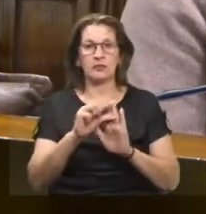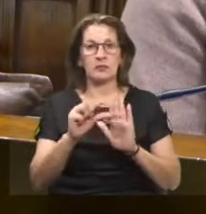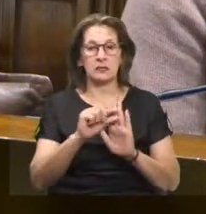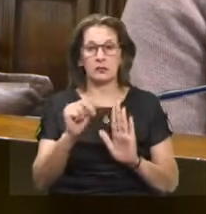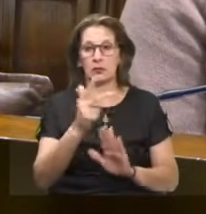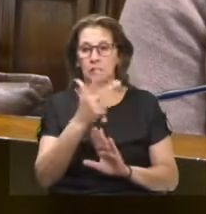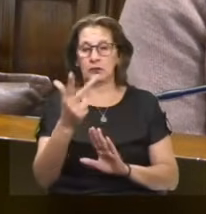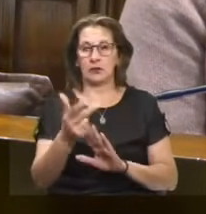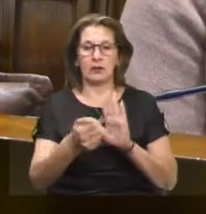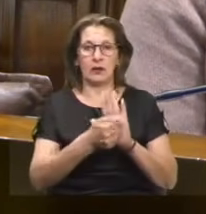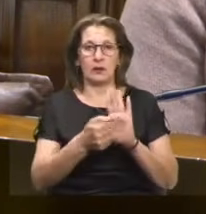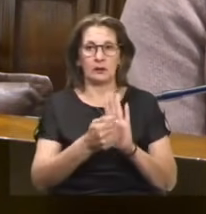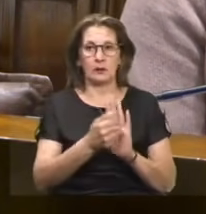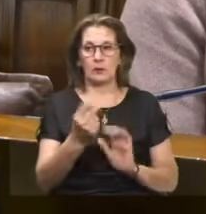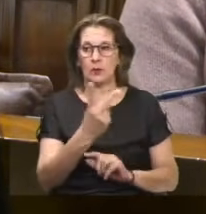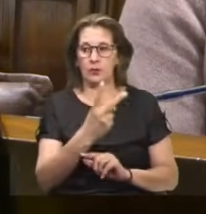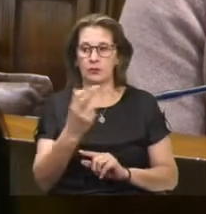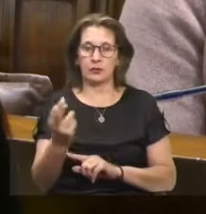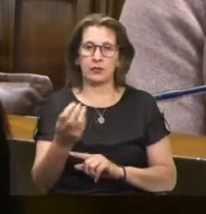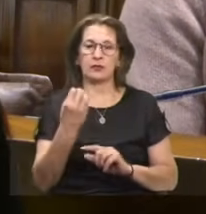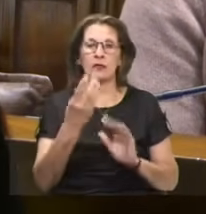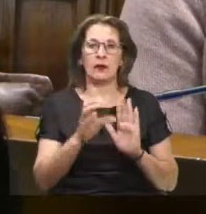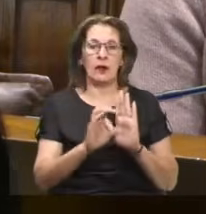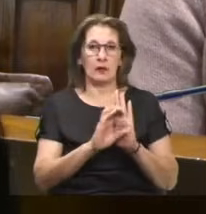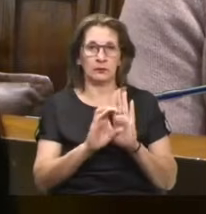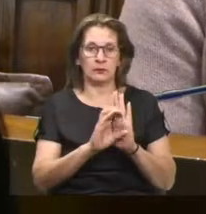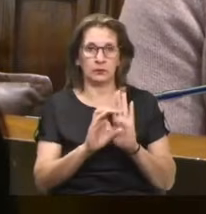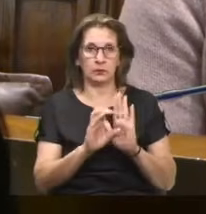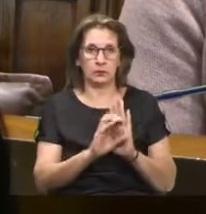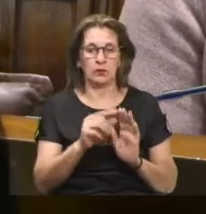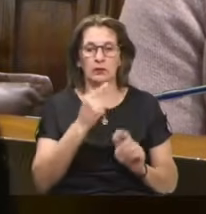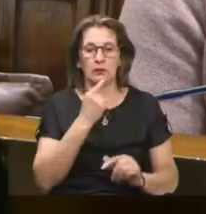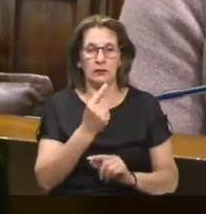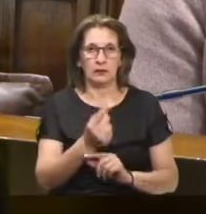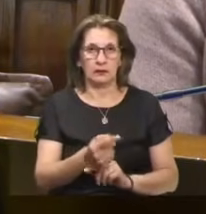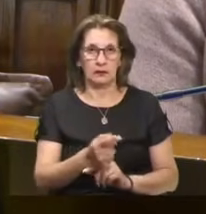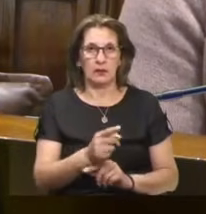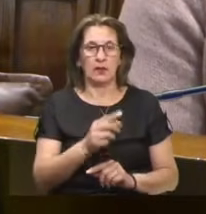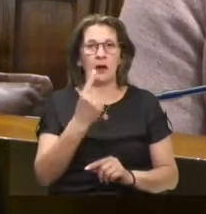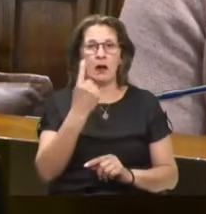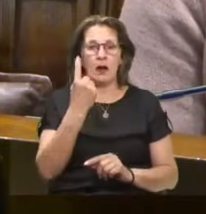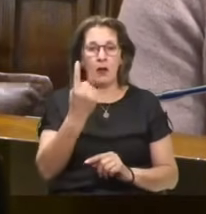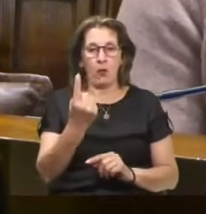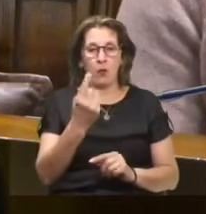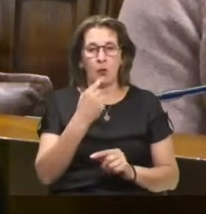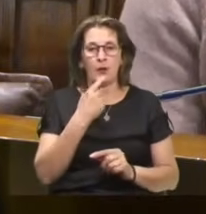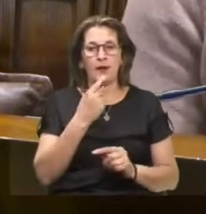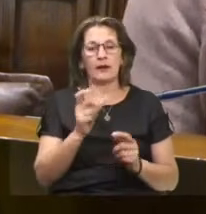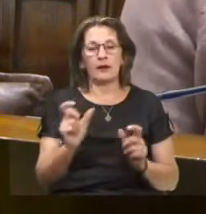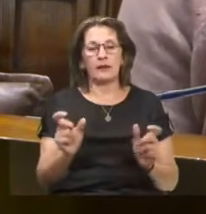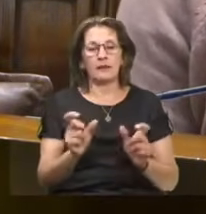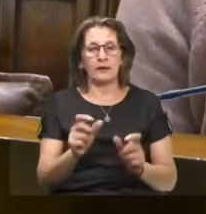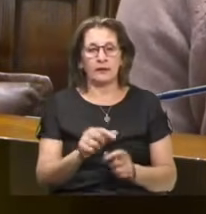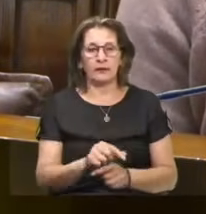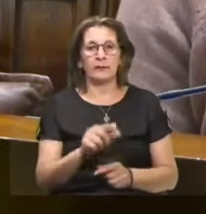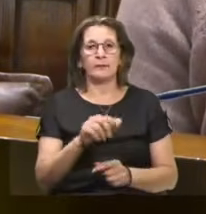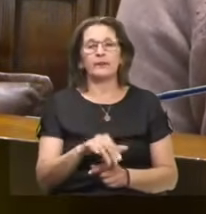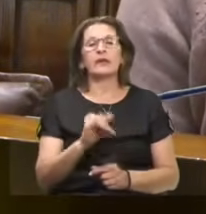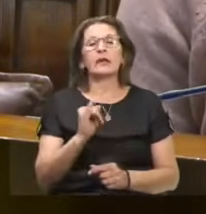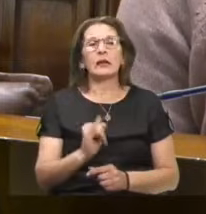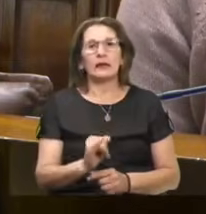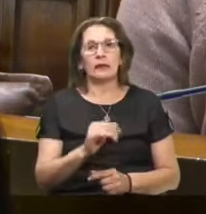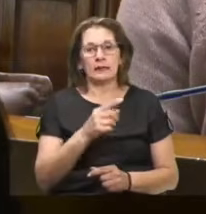artículo 200 de la Constitución refiere a un supuesto diferente, el